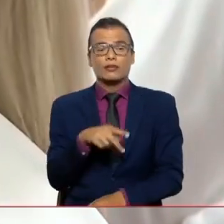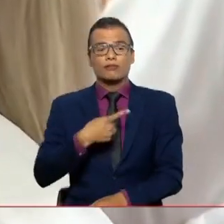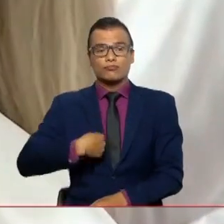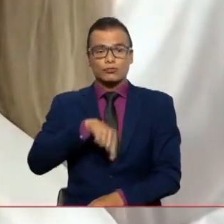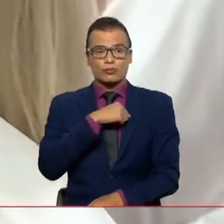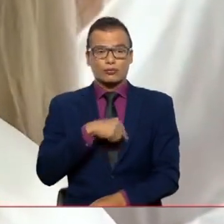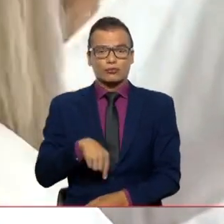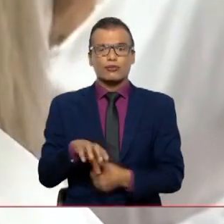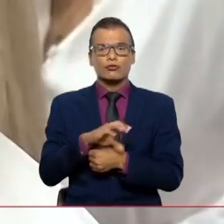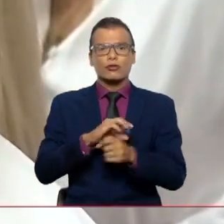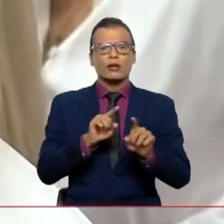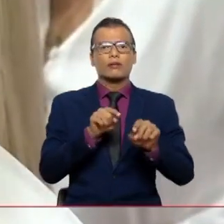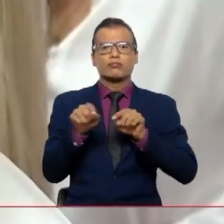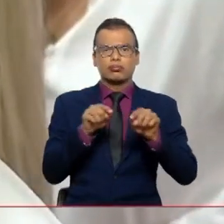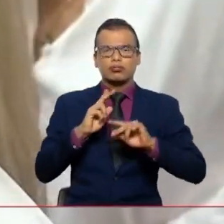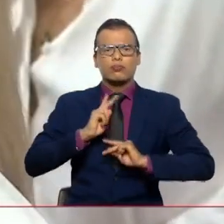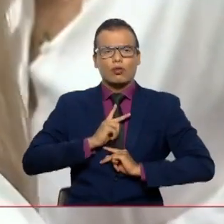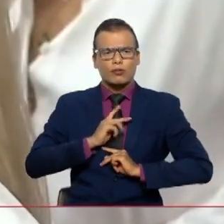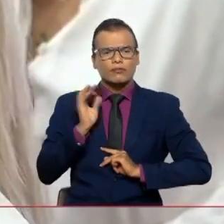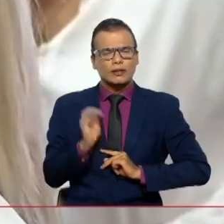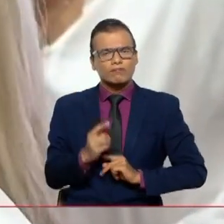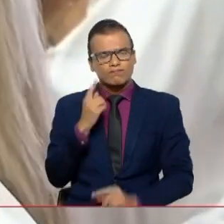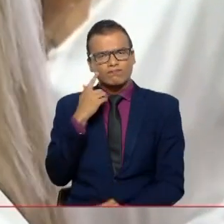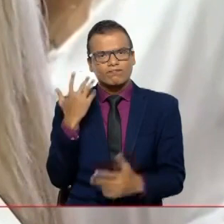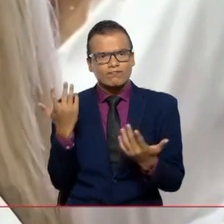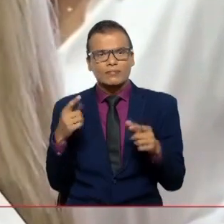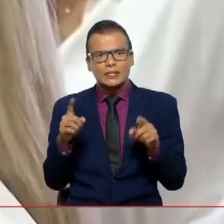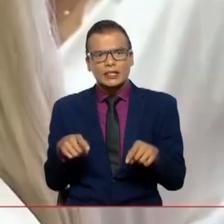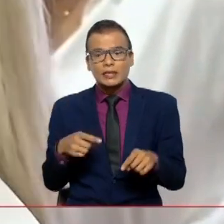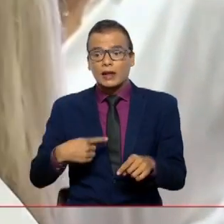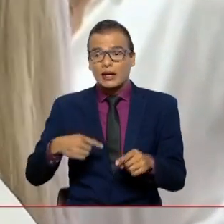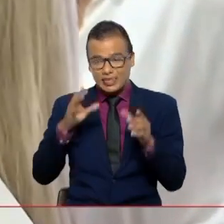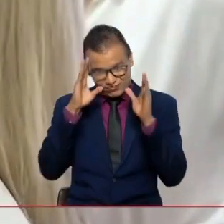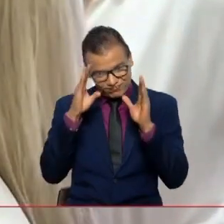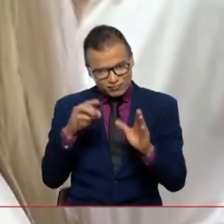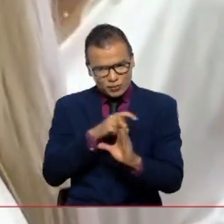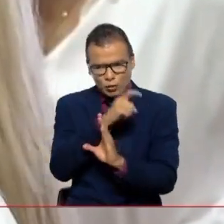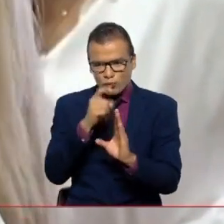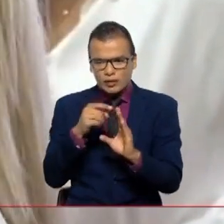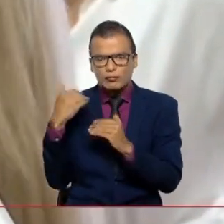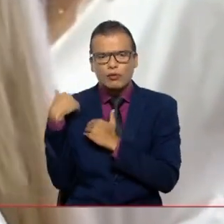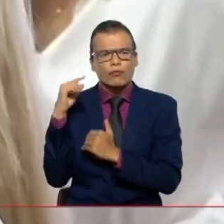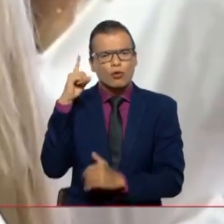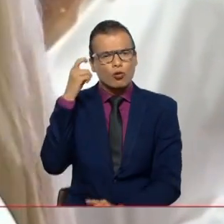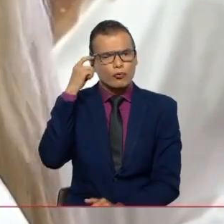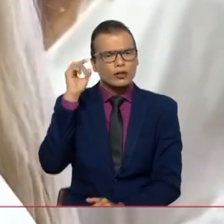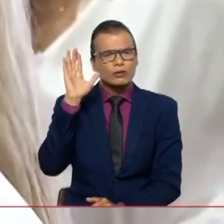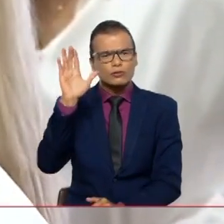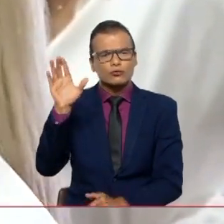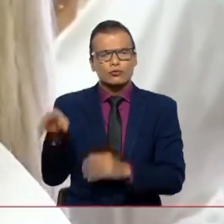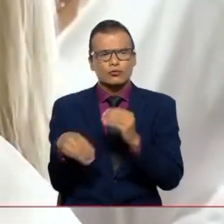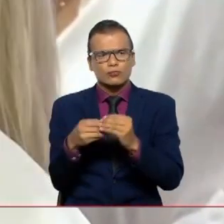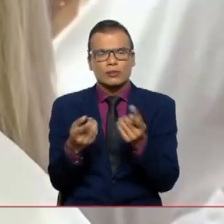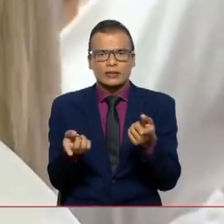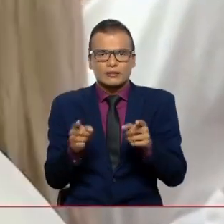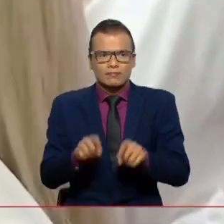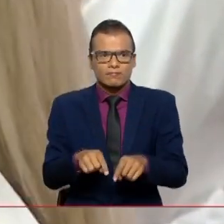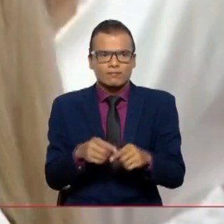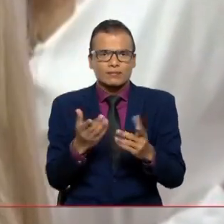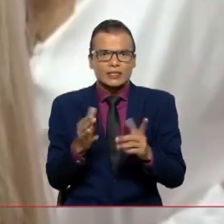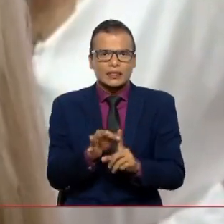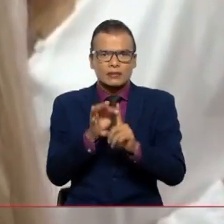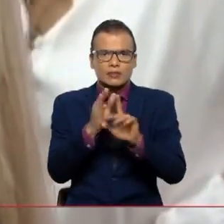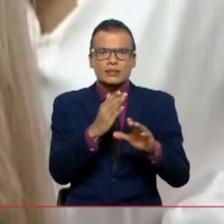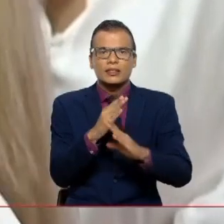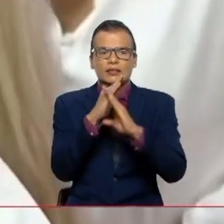en nuestras ciudades tenemos que abordarla desde la parte institucional pero también con Pues todo lo que tienen con el plan